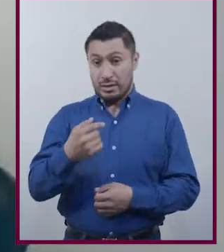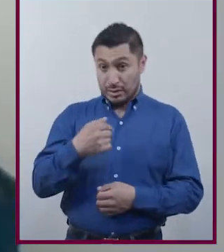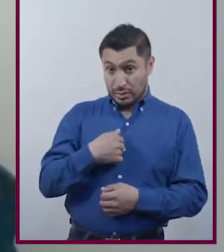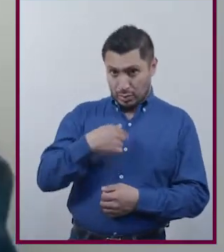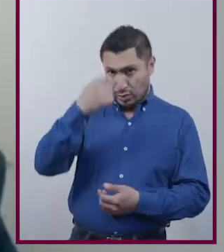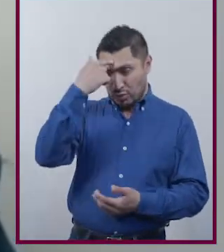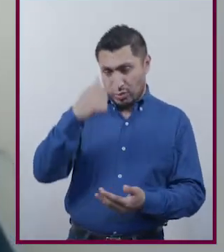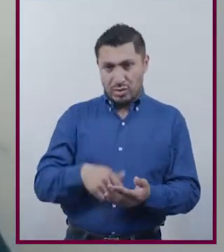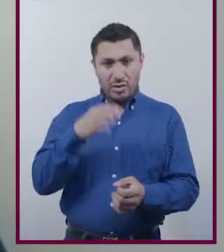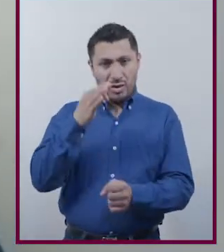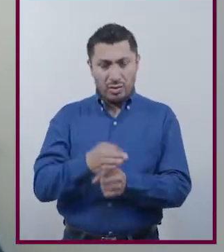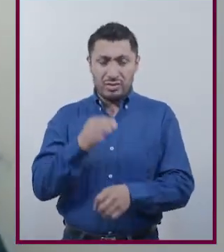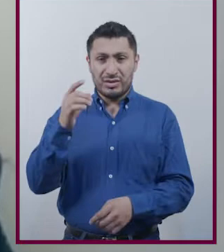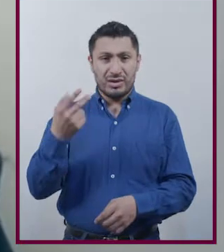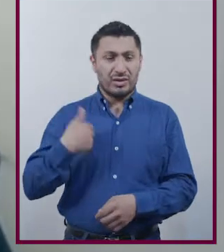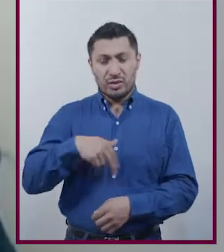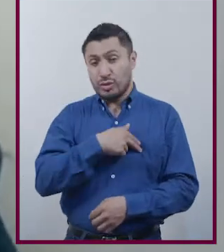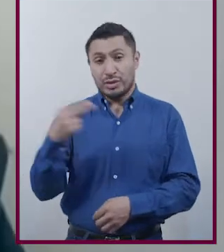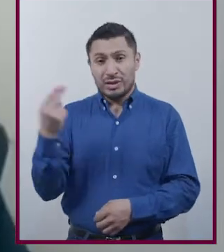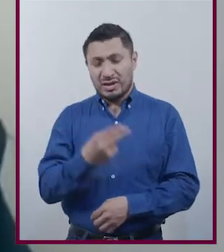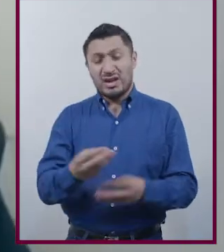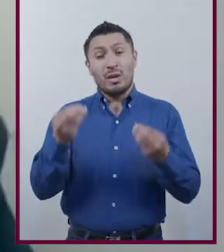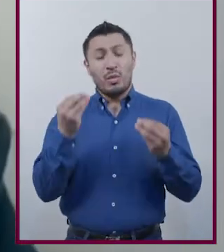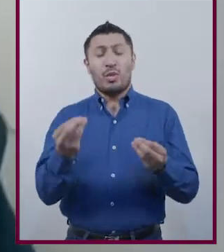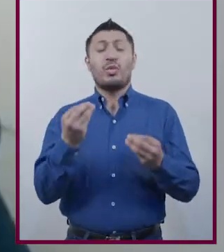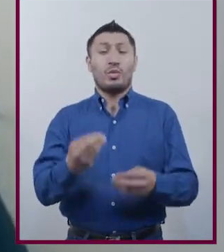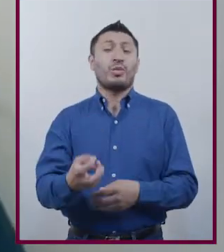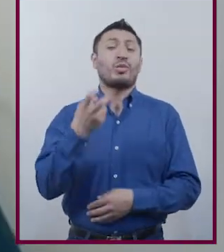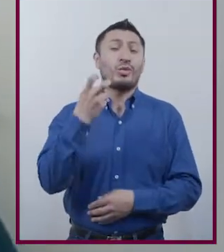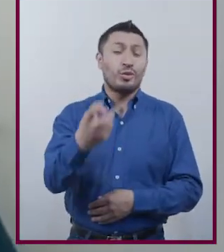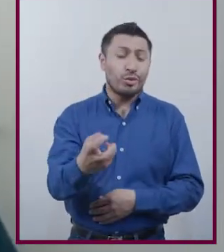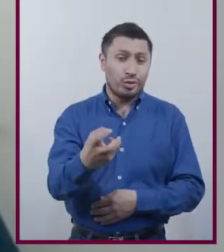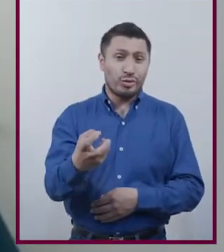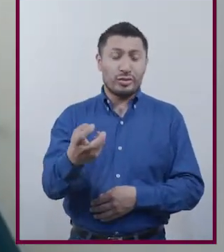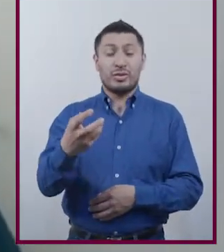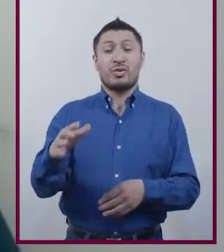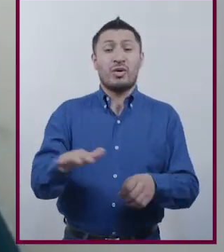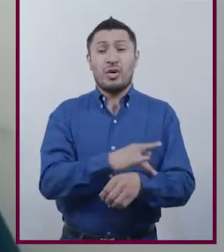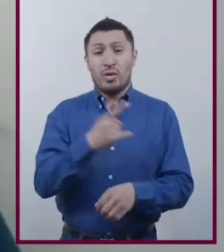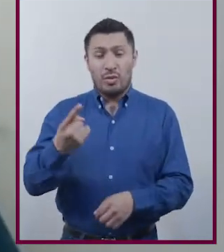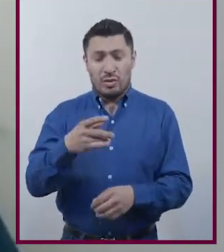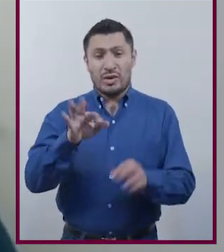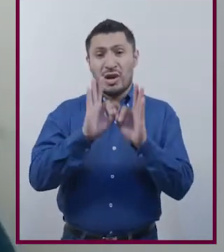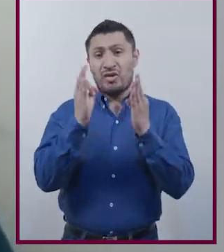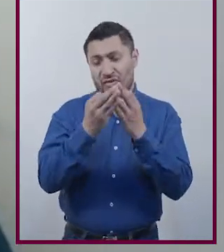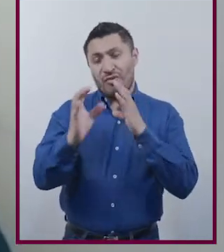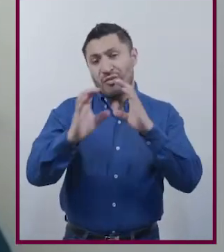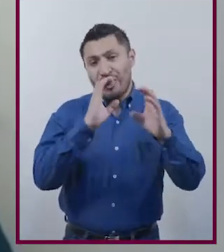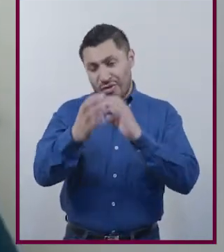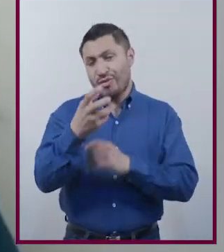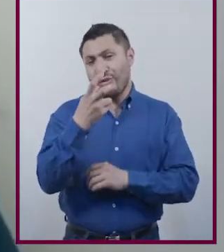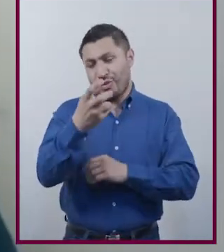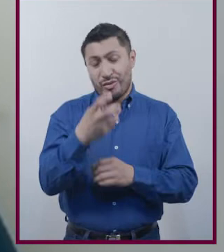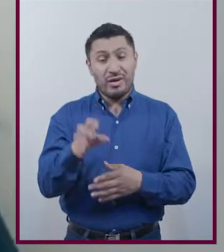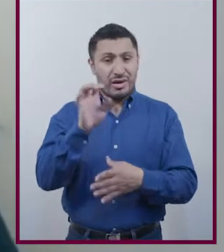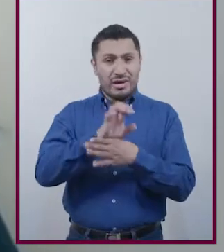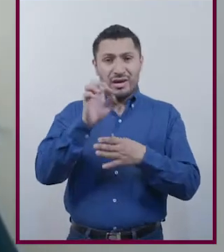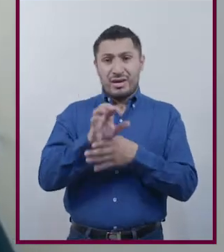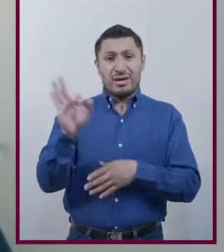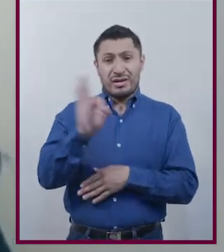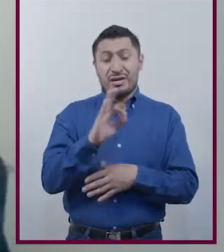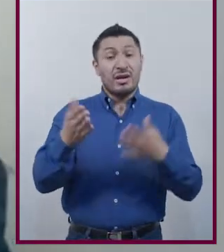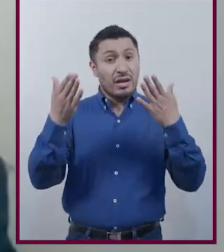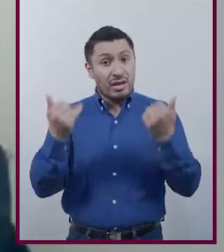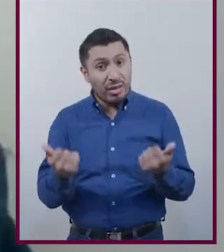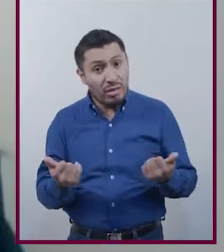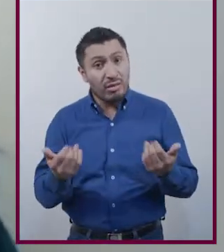de él. Pues igual por lo mismo, porque es nuestra fuente de comunicación. Entonces, pues, si no